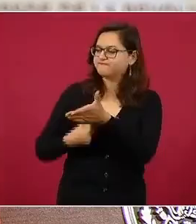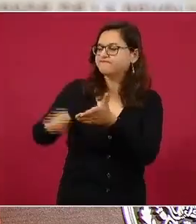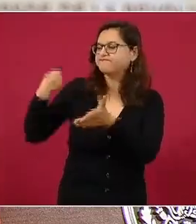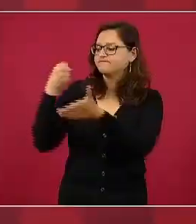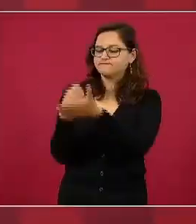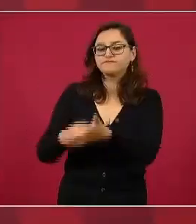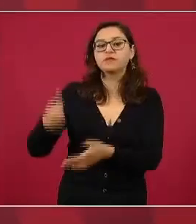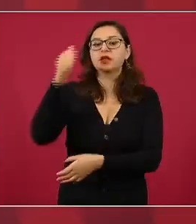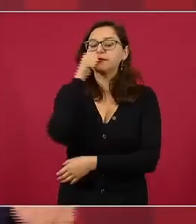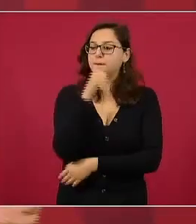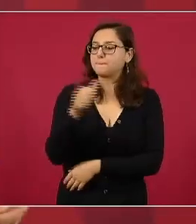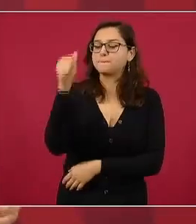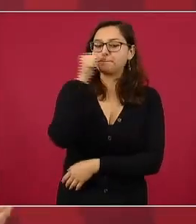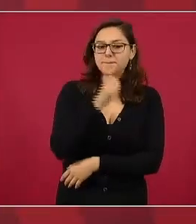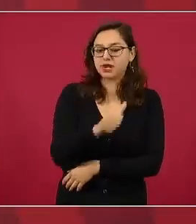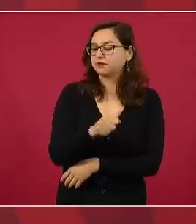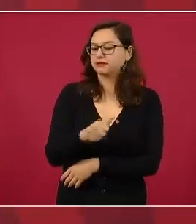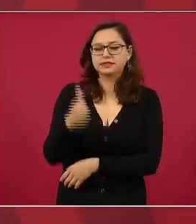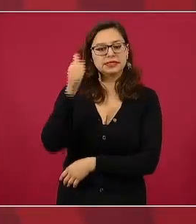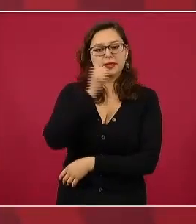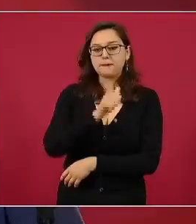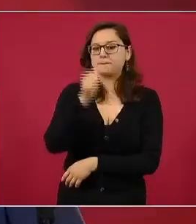hemos luchado en contra de la corriente.